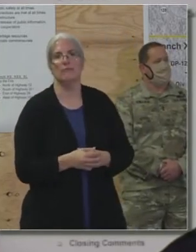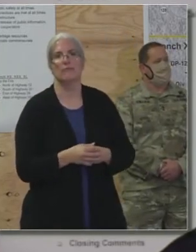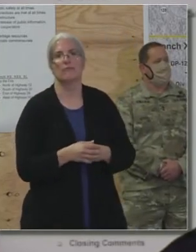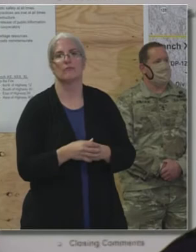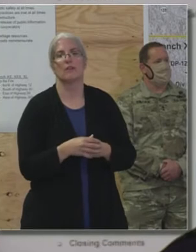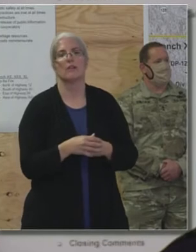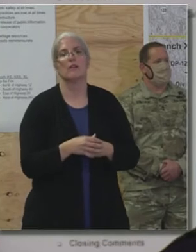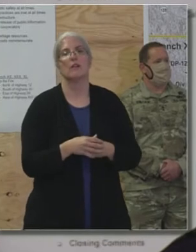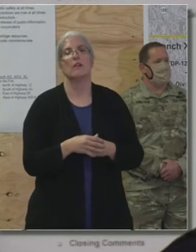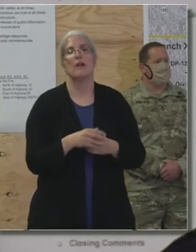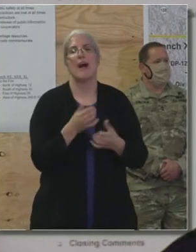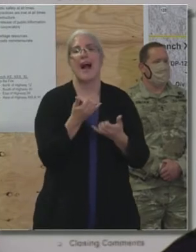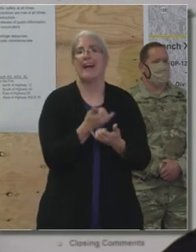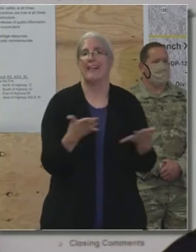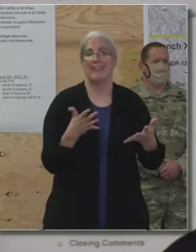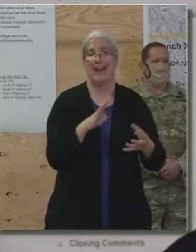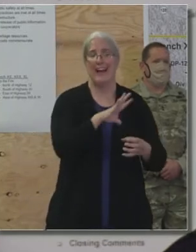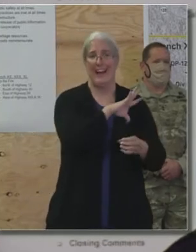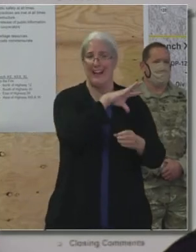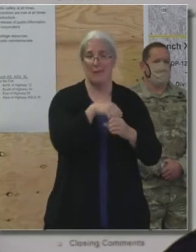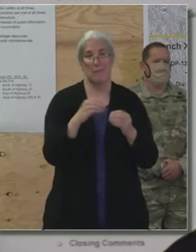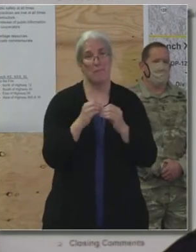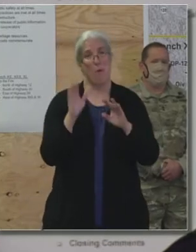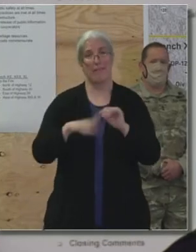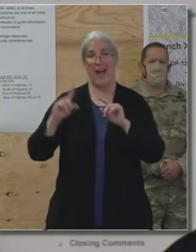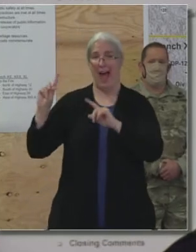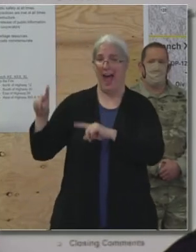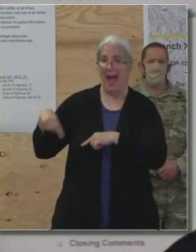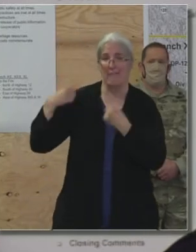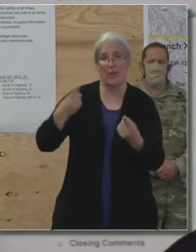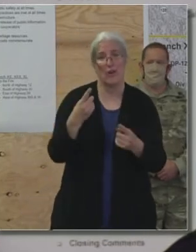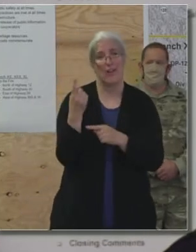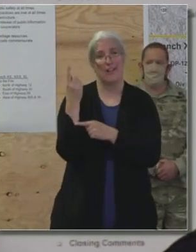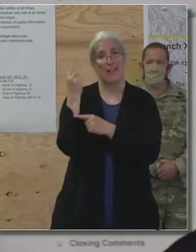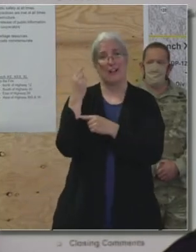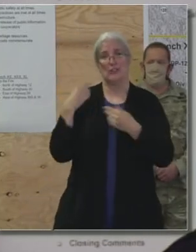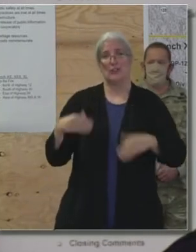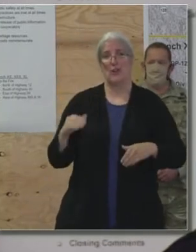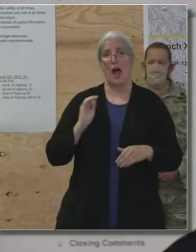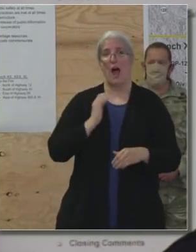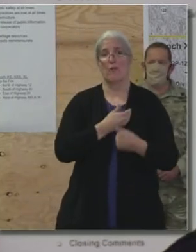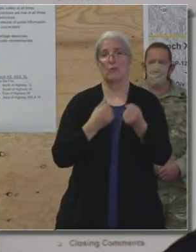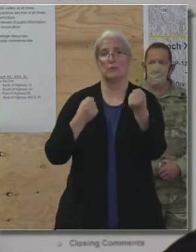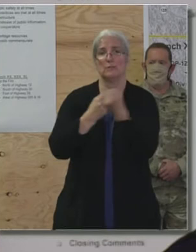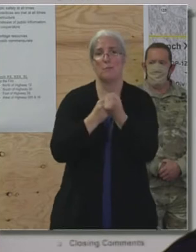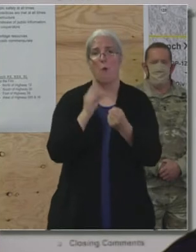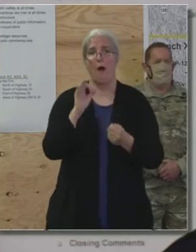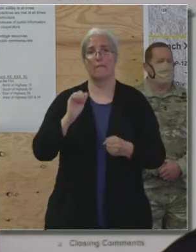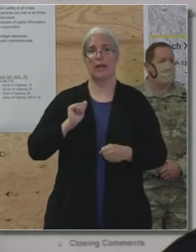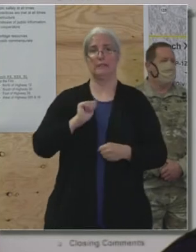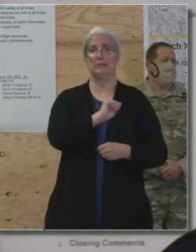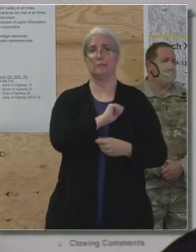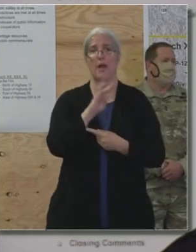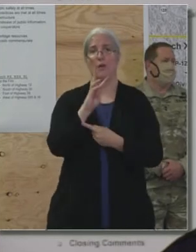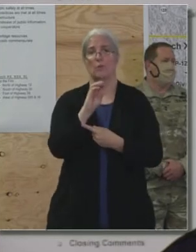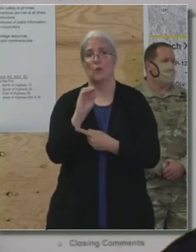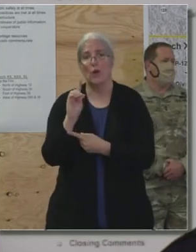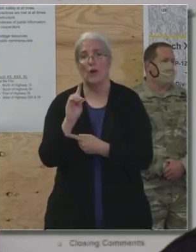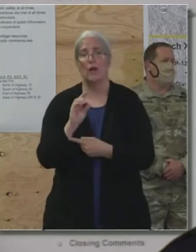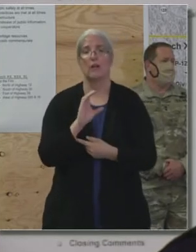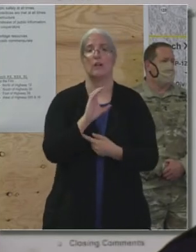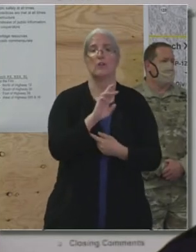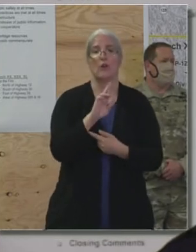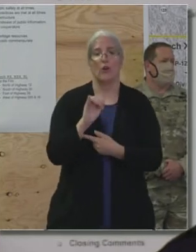todo requiere más que un esfuerzo el año pasado debido al apoyo del asambleísta duración resta walker y el senador del